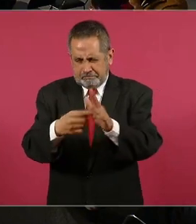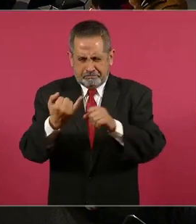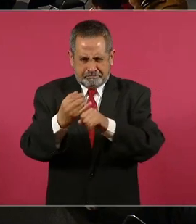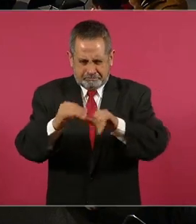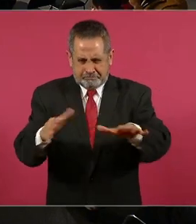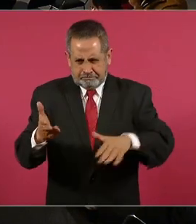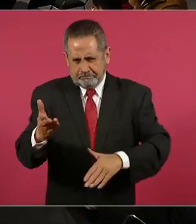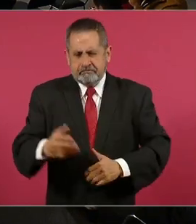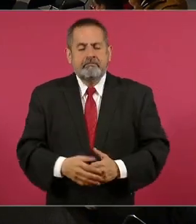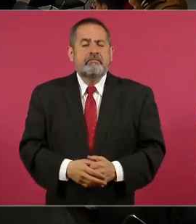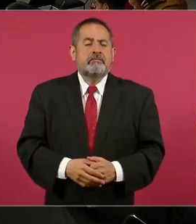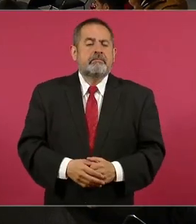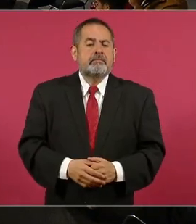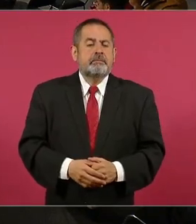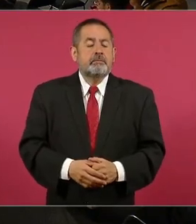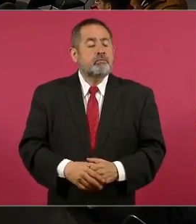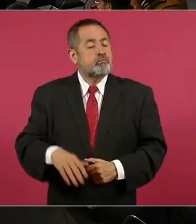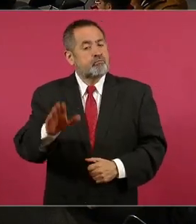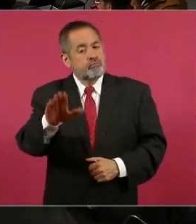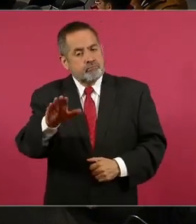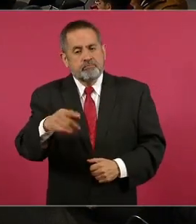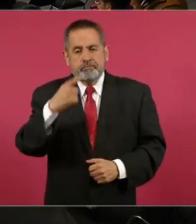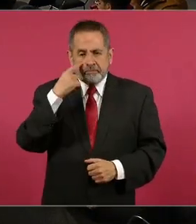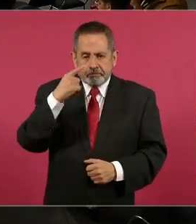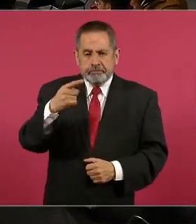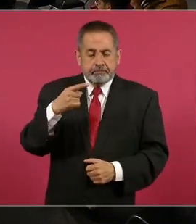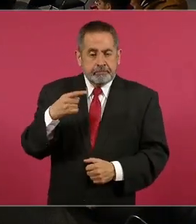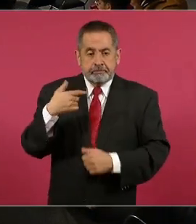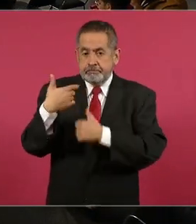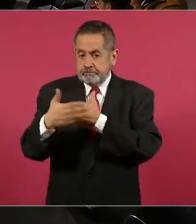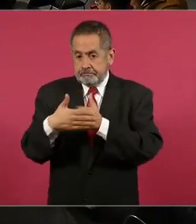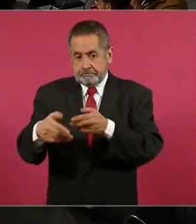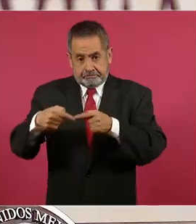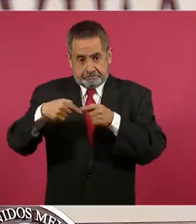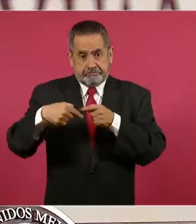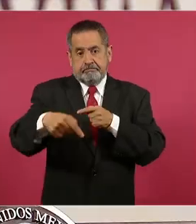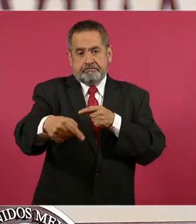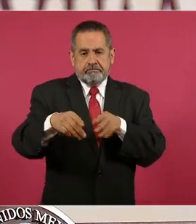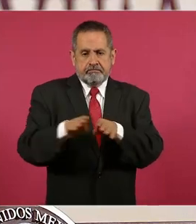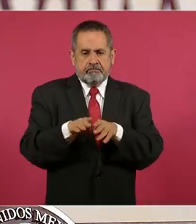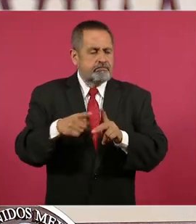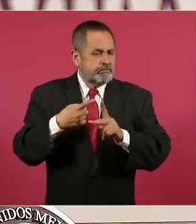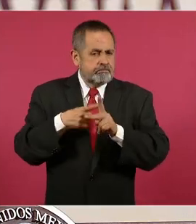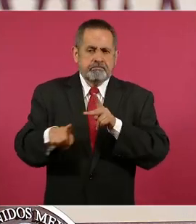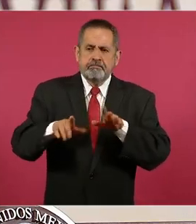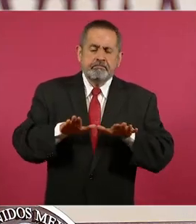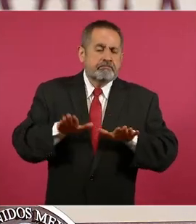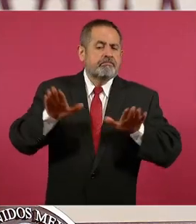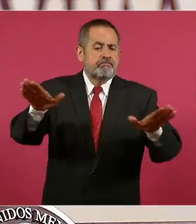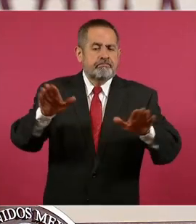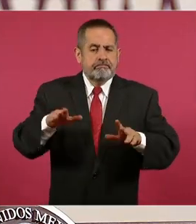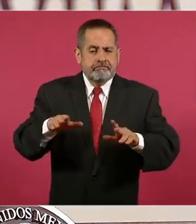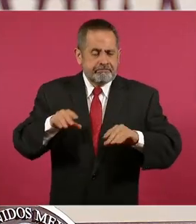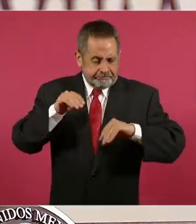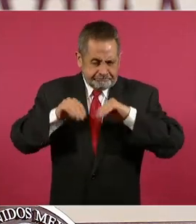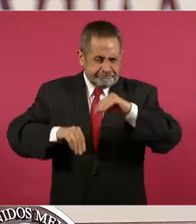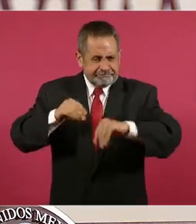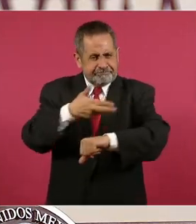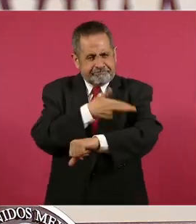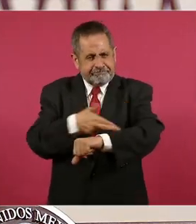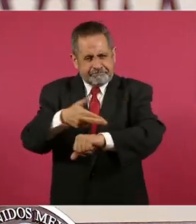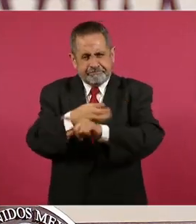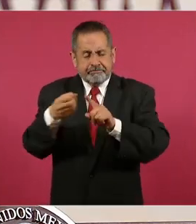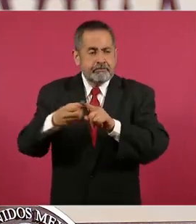Bien, en lo que tenemos proyectado, se está iniciando la operación